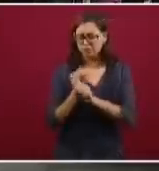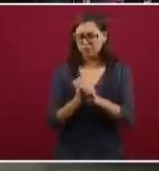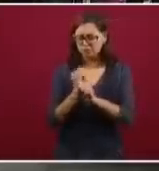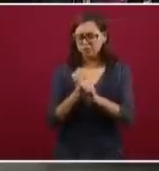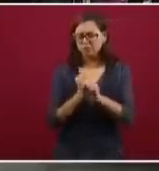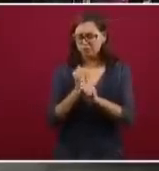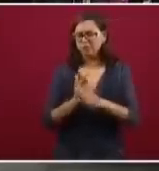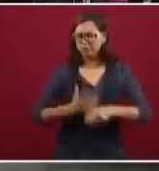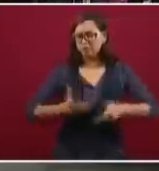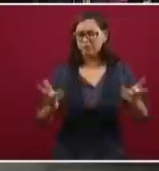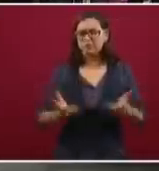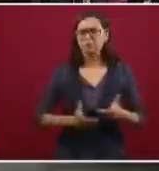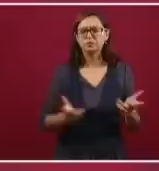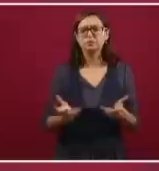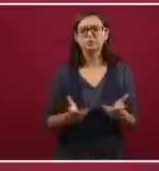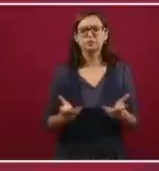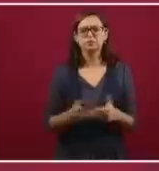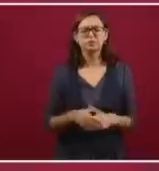Lo vamos